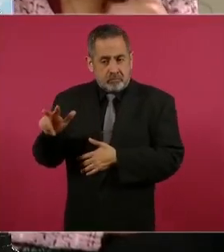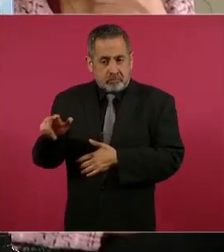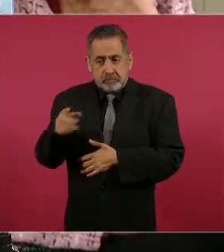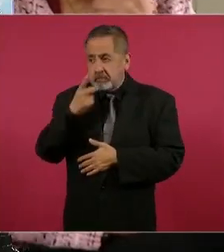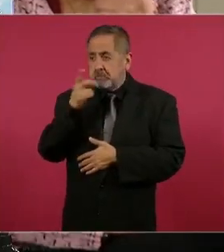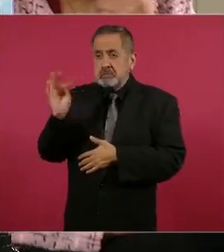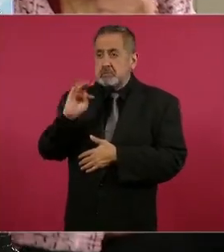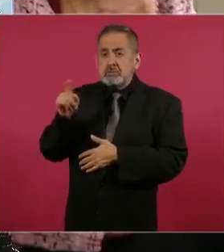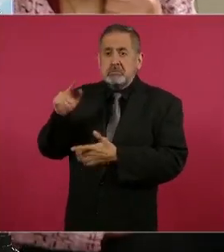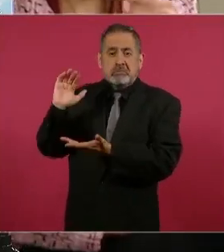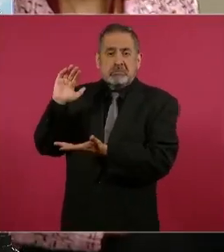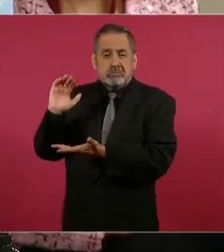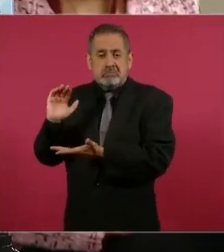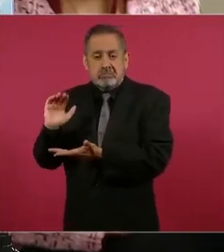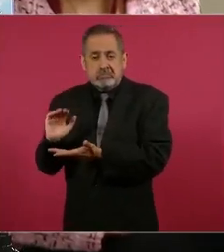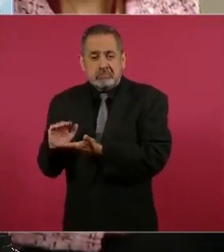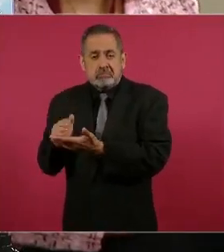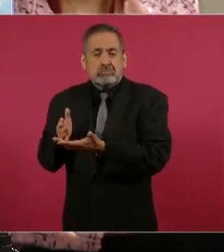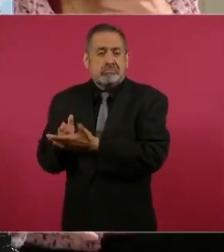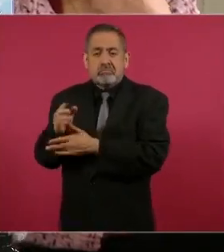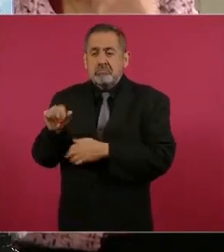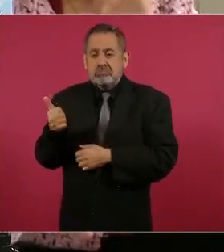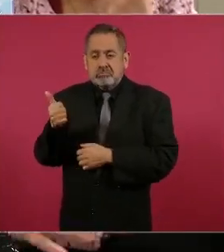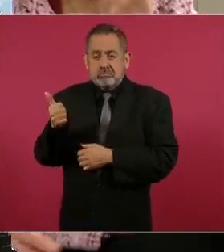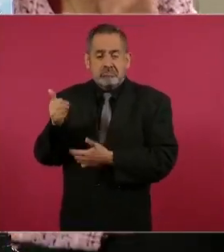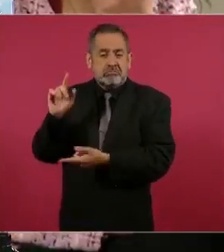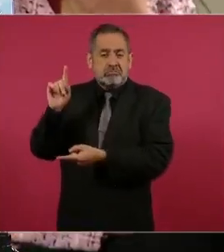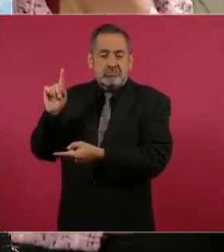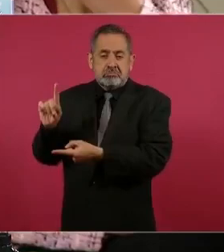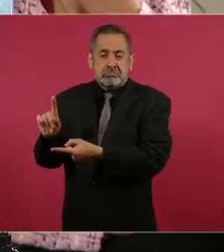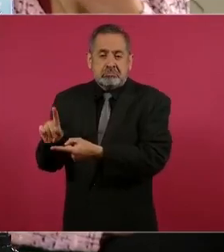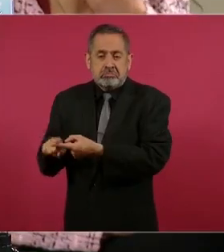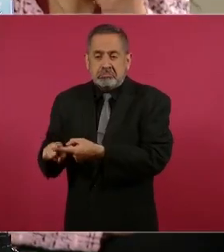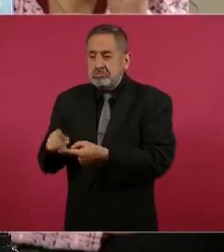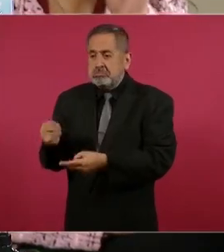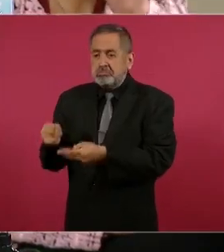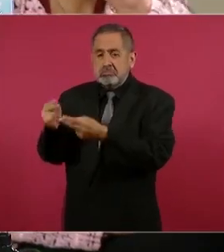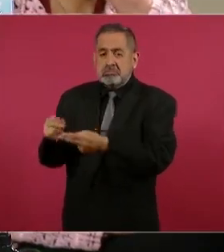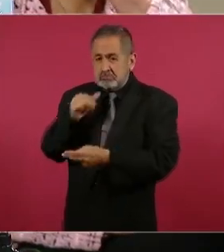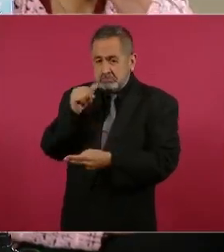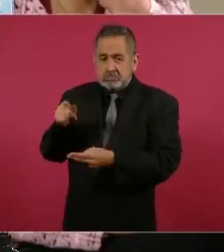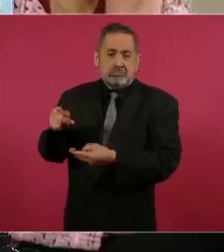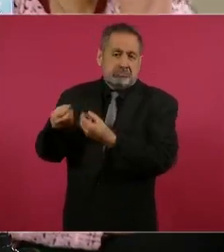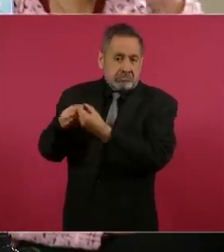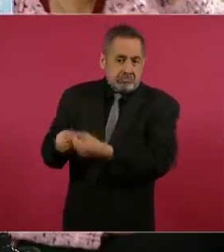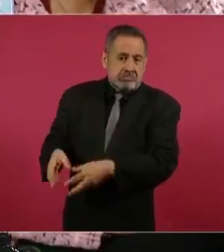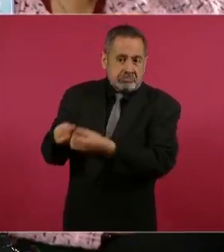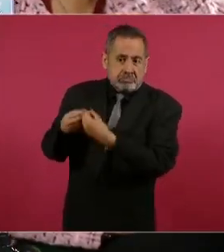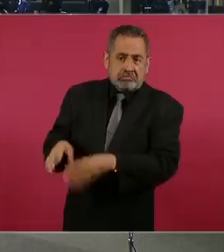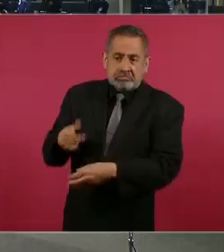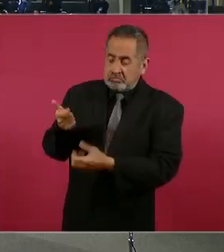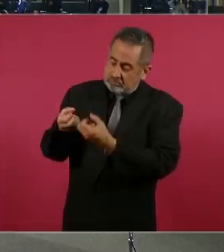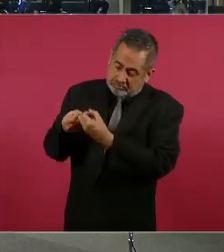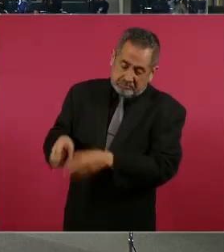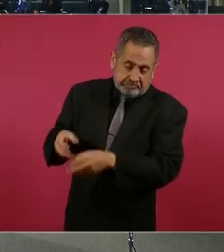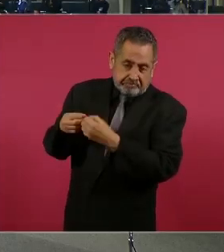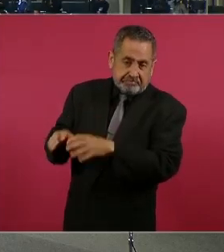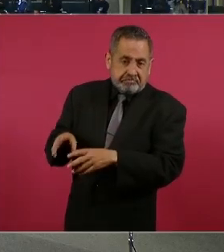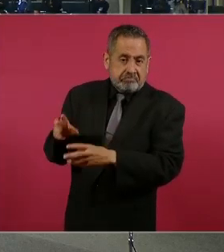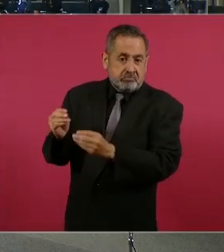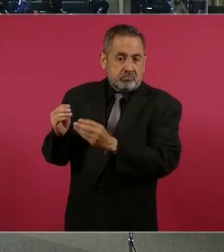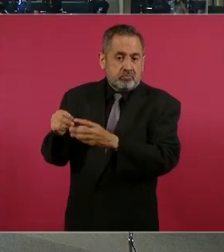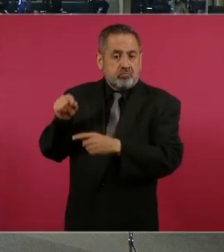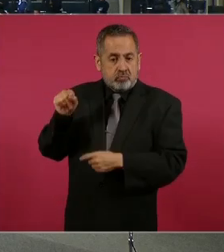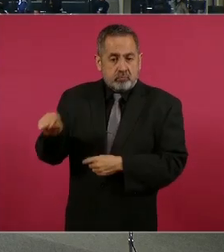sigue bajando van a empezar a pasar 11 y de ahí van a seguir bajando. Panamá está perdiendo recursos importantes